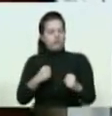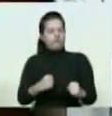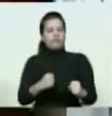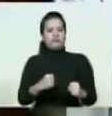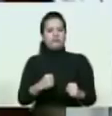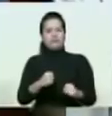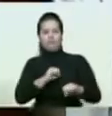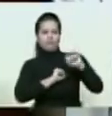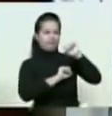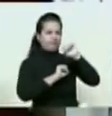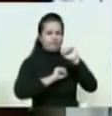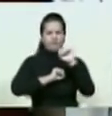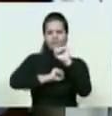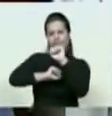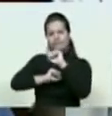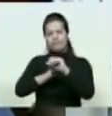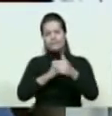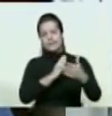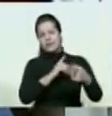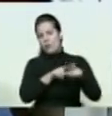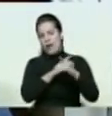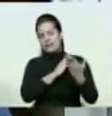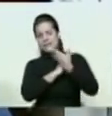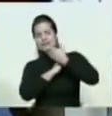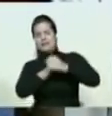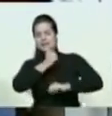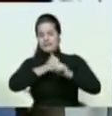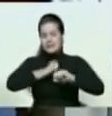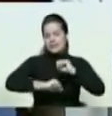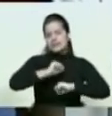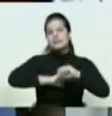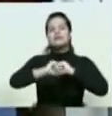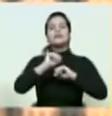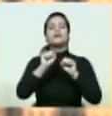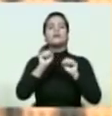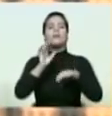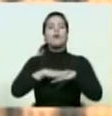más difíciles pruebas que le ha atravesado el destino. Y que aquí...